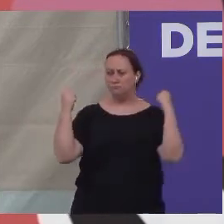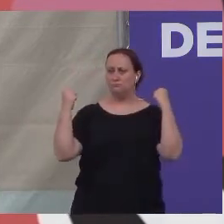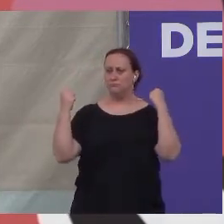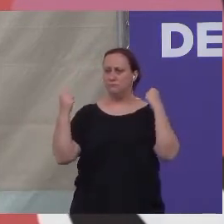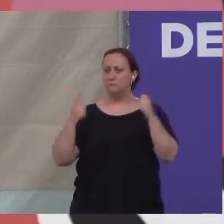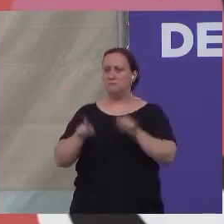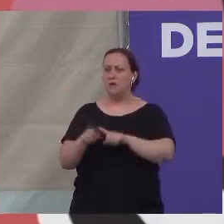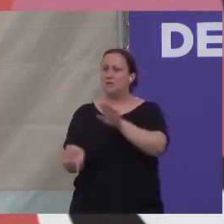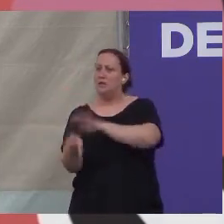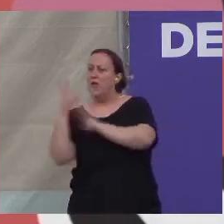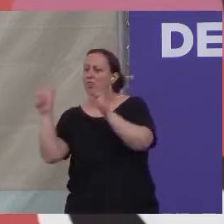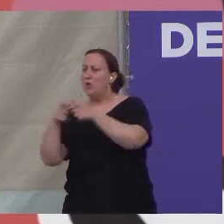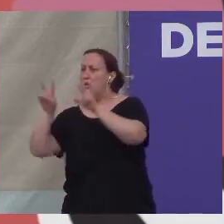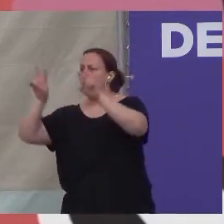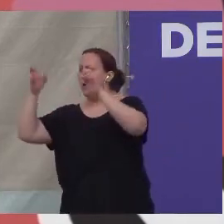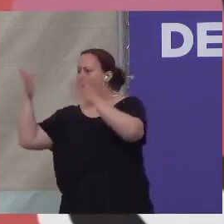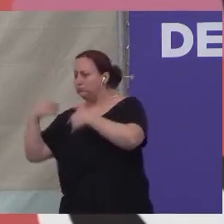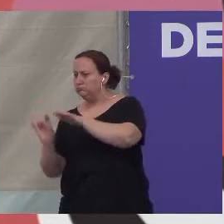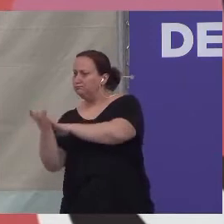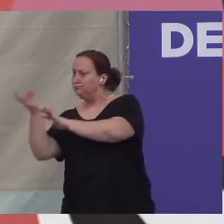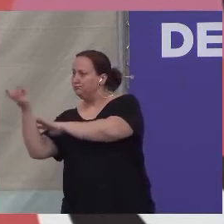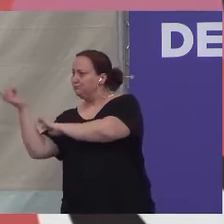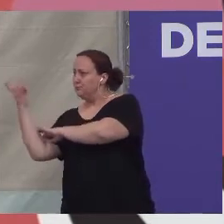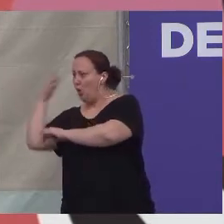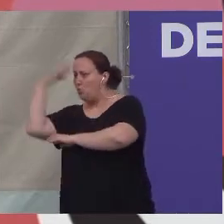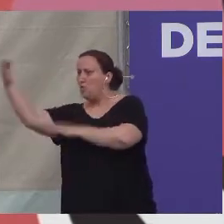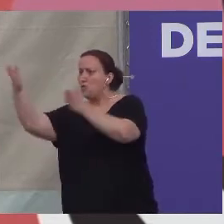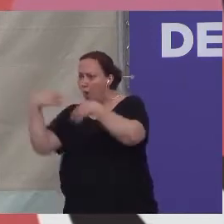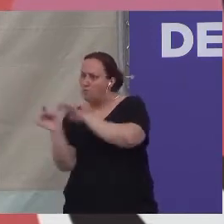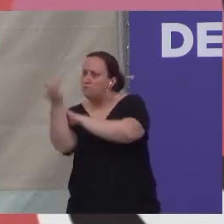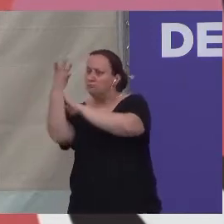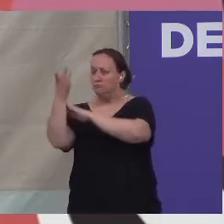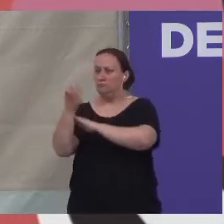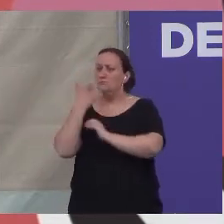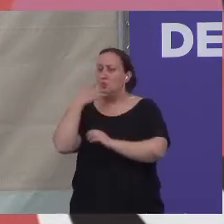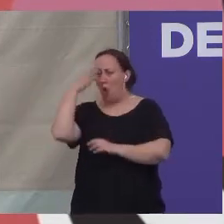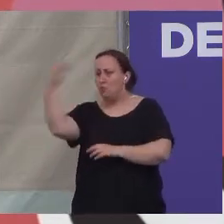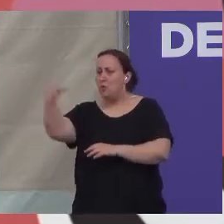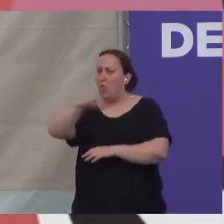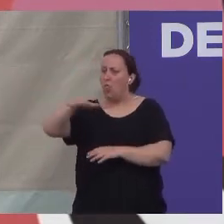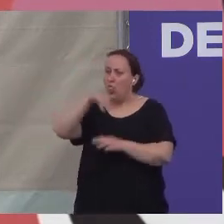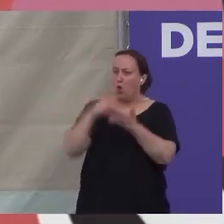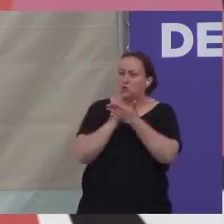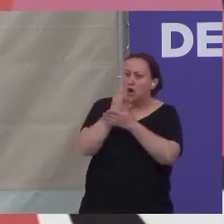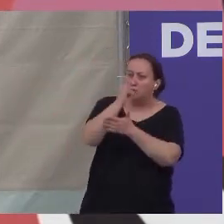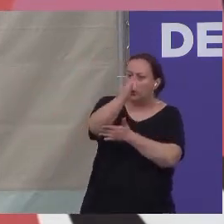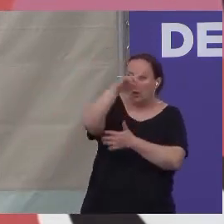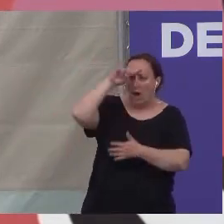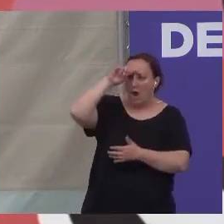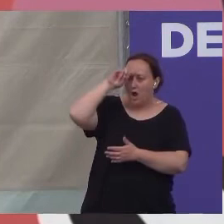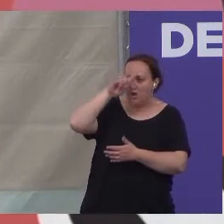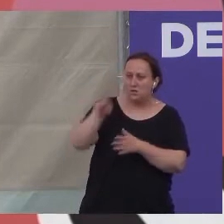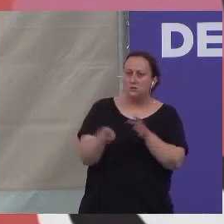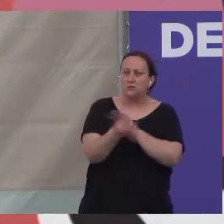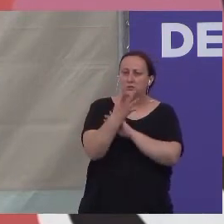el nacimiento de círculos nuevos en las poblaciones donde todavía no se han creado, sobre todo en las poblaciones de zonas rurales, unas zonas donde se ha